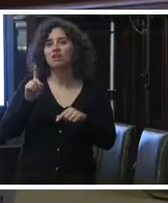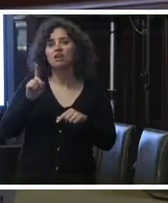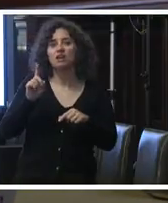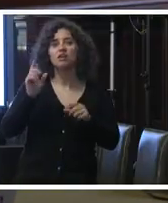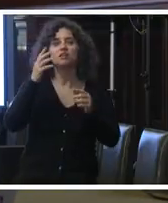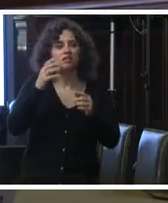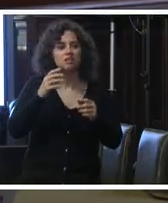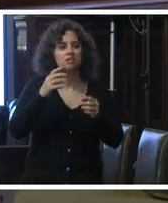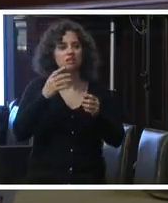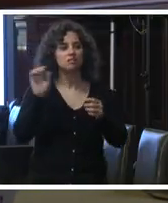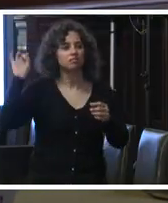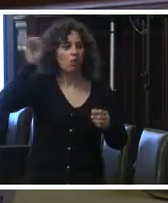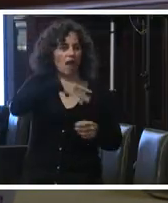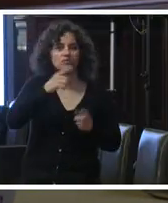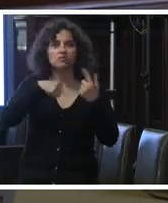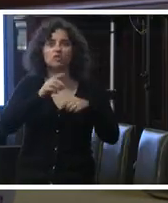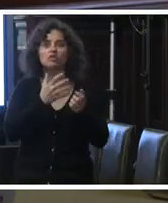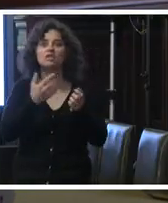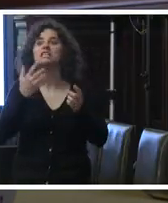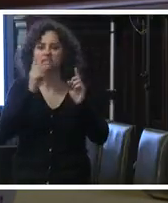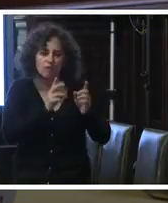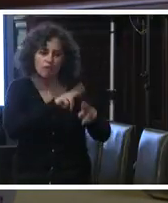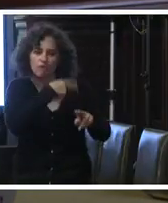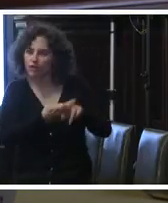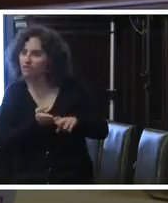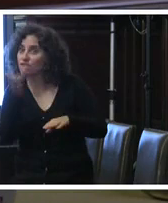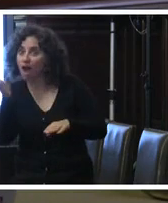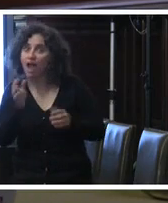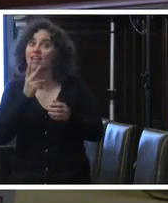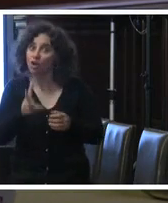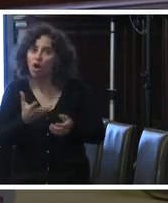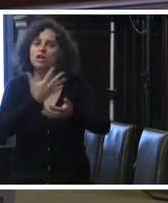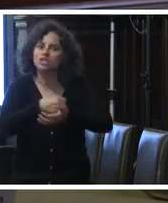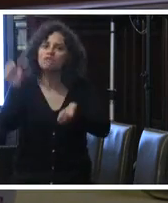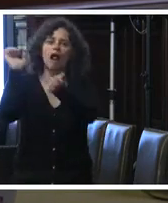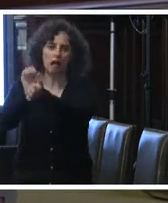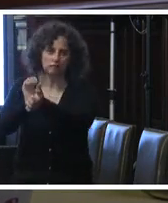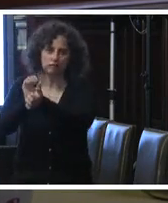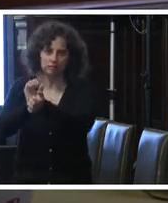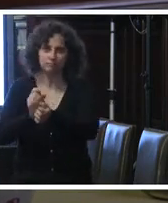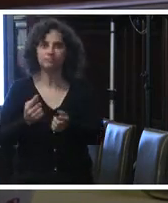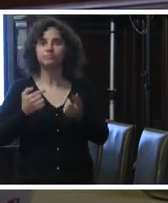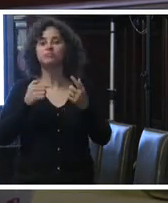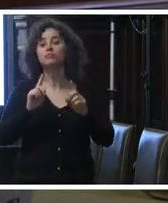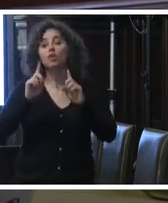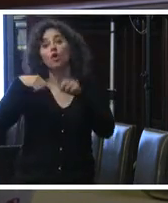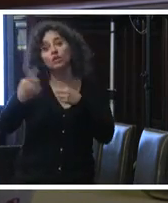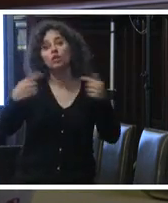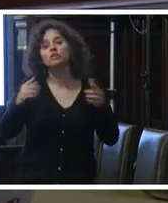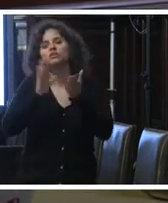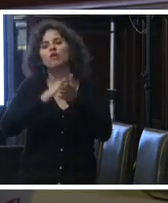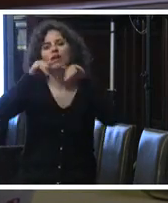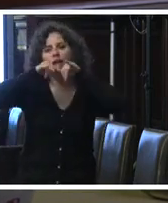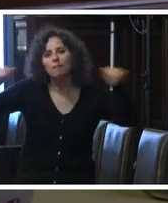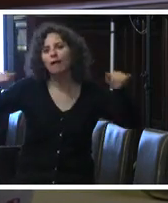a su encarcelamiento si es que volvían a ir con sus hijos. Lo otro es respecto a las campañas